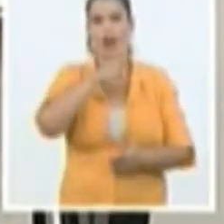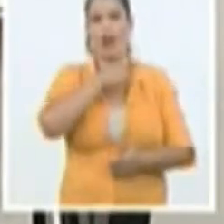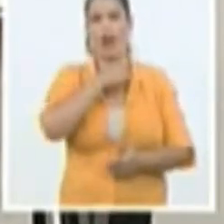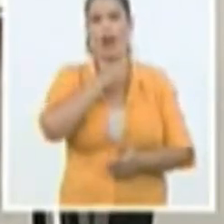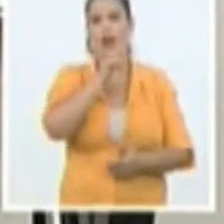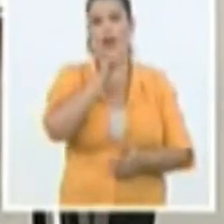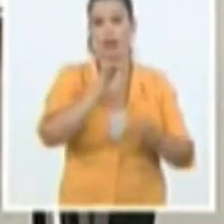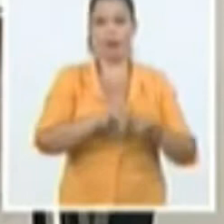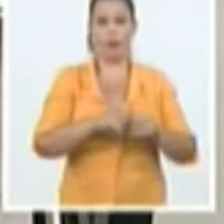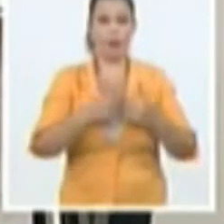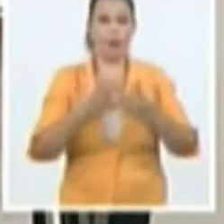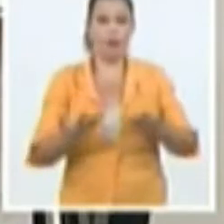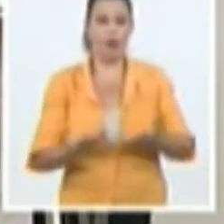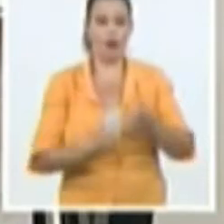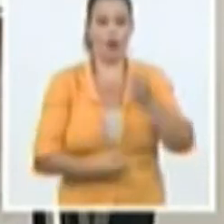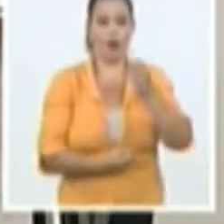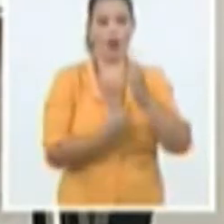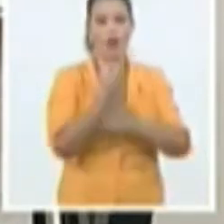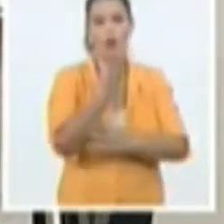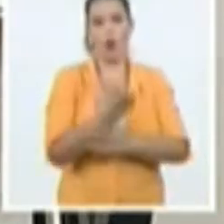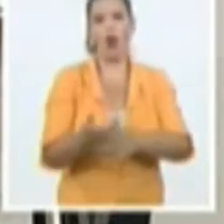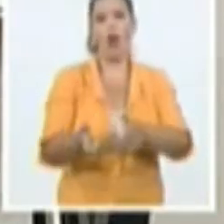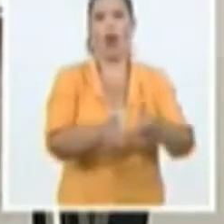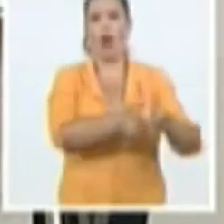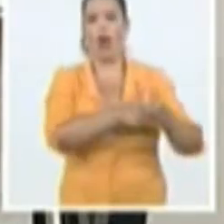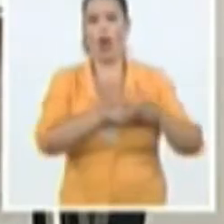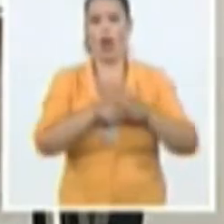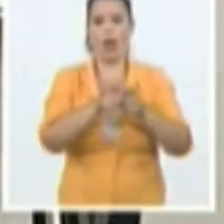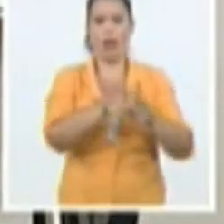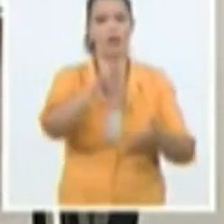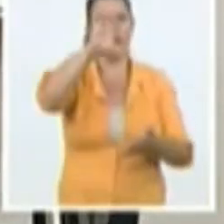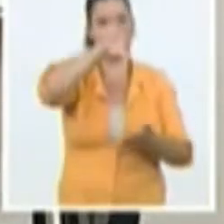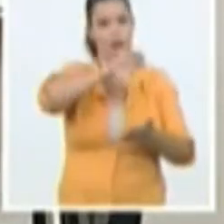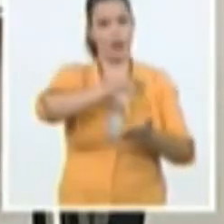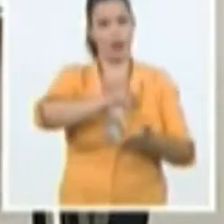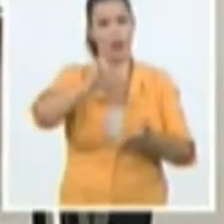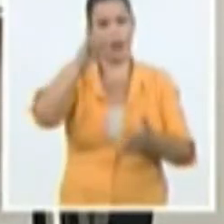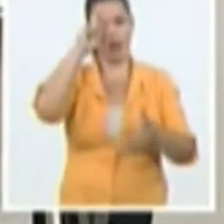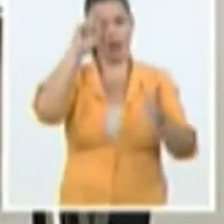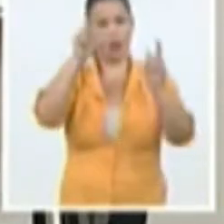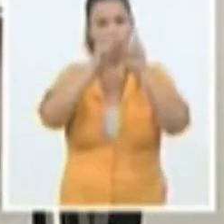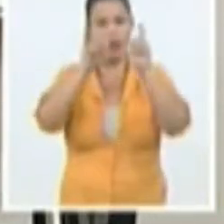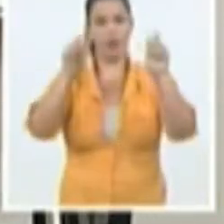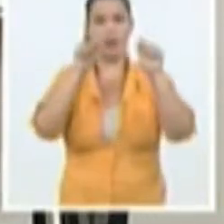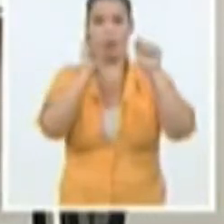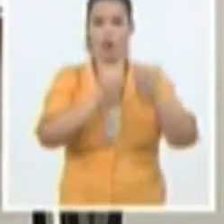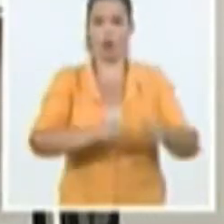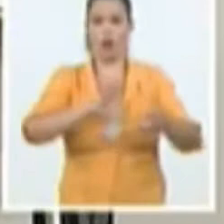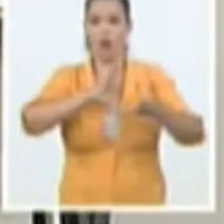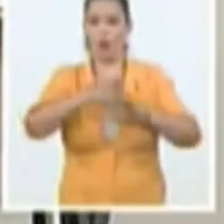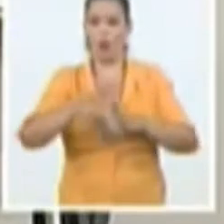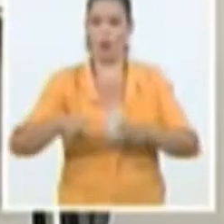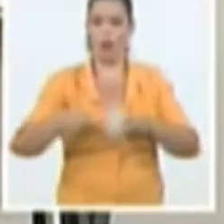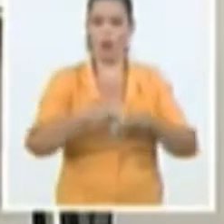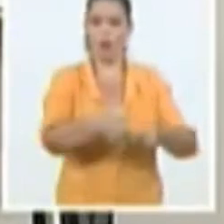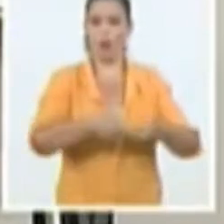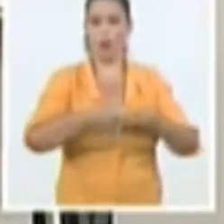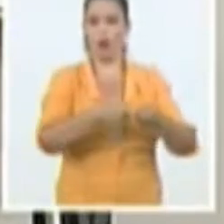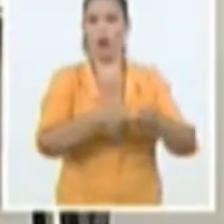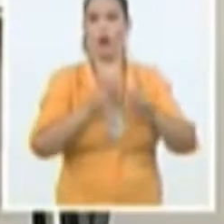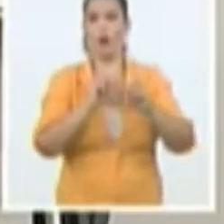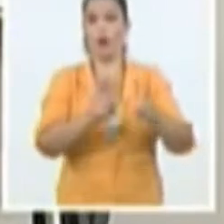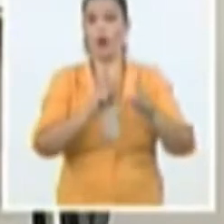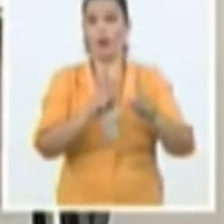Agencia Central de Inteligencia, han sido siempre la subversión política y el denominado cambio